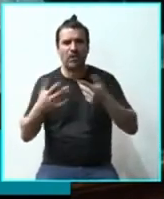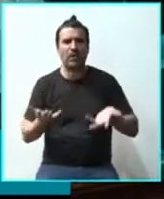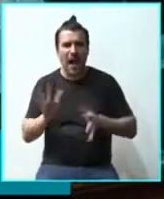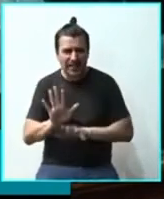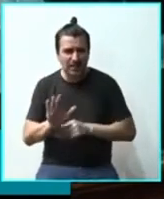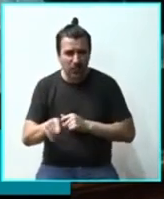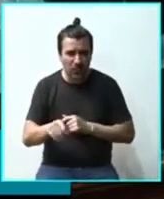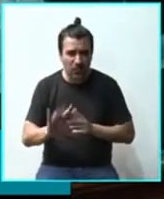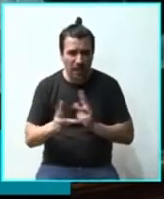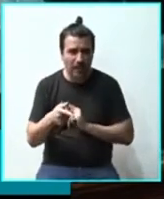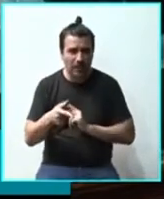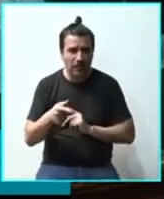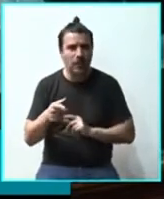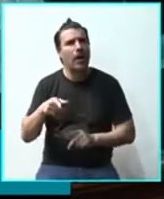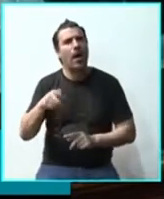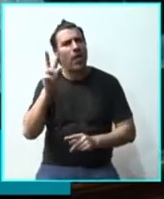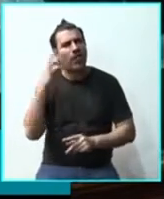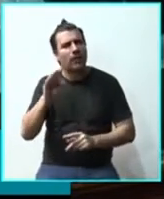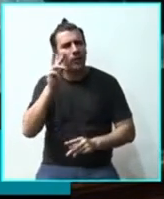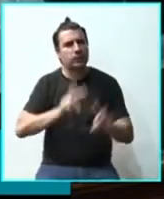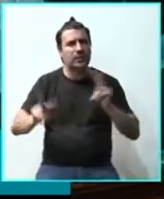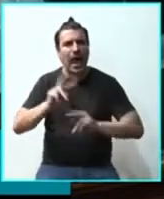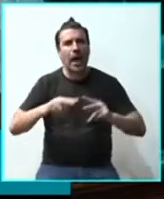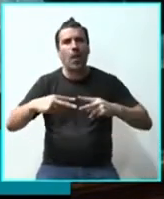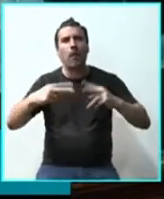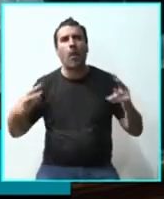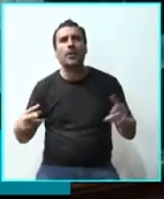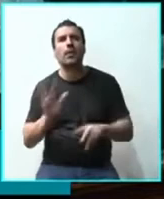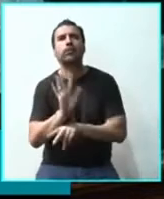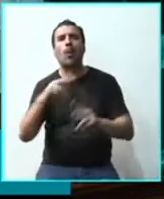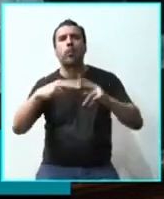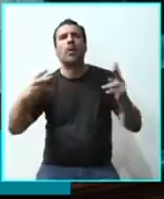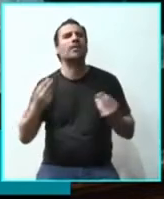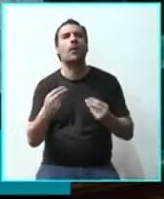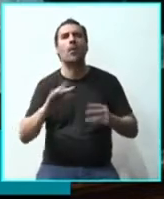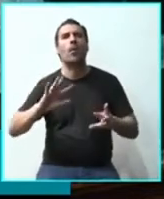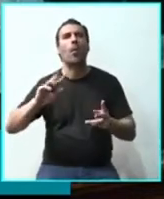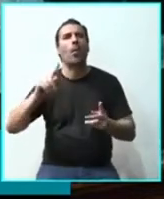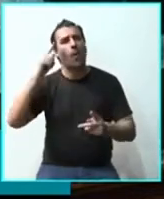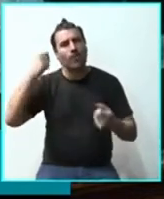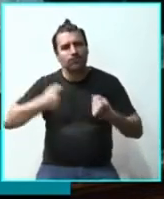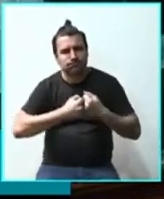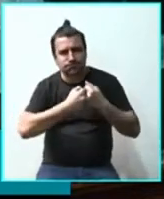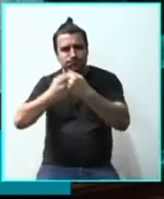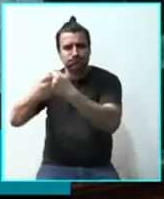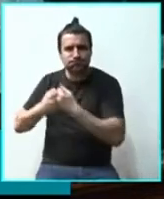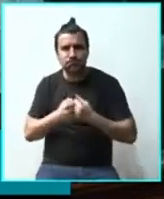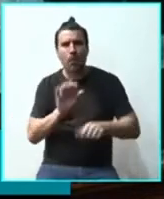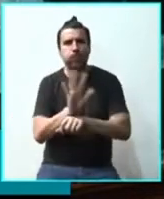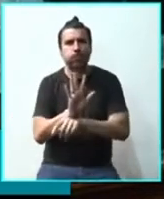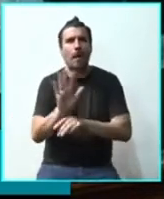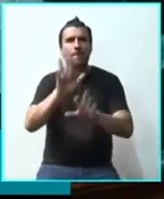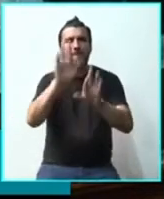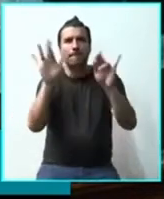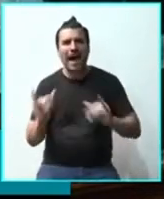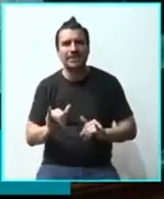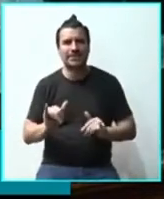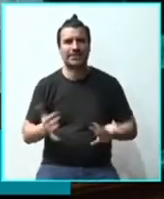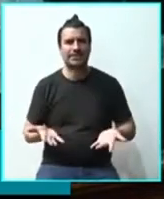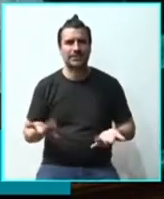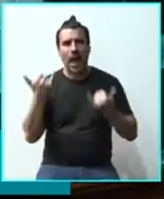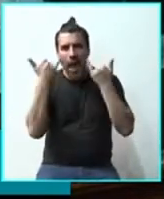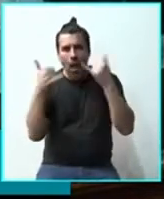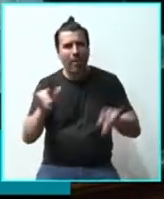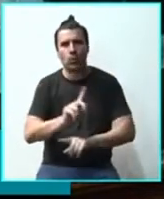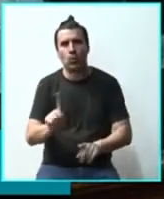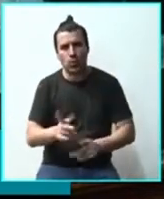y para poder construir puentes, aún en tiempos agrietados como los que corren. Al respecto, corresponde señalar